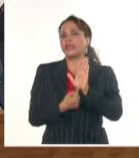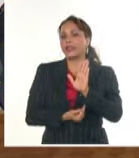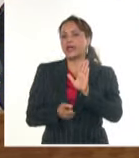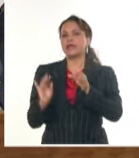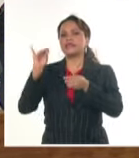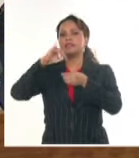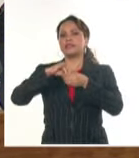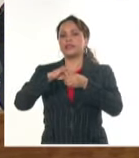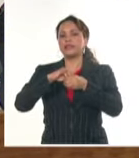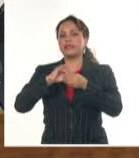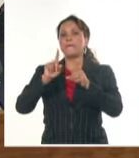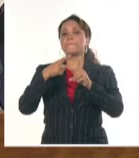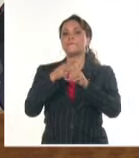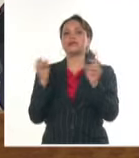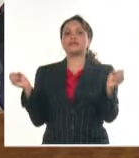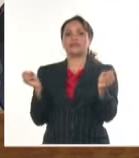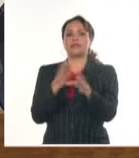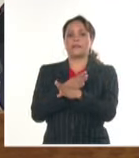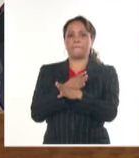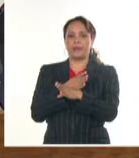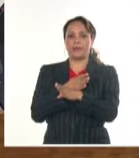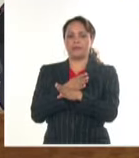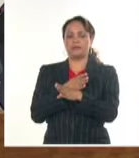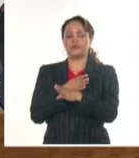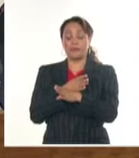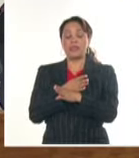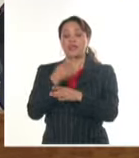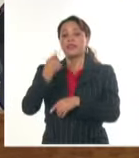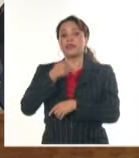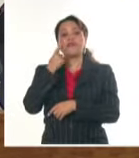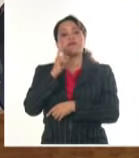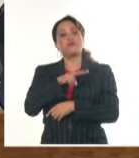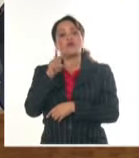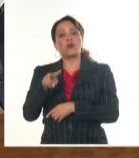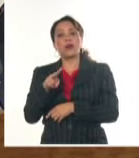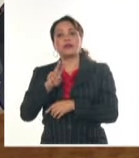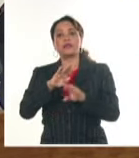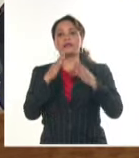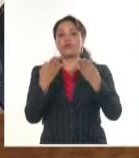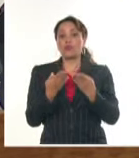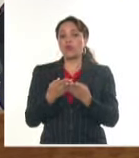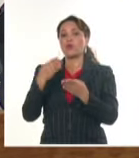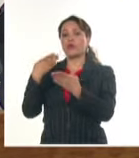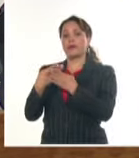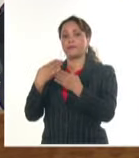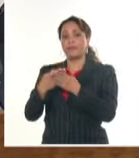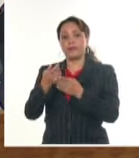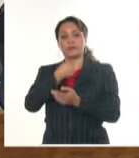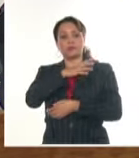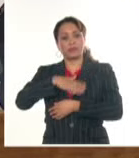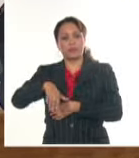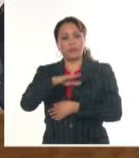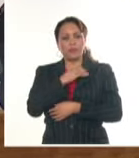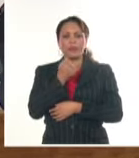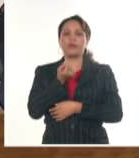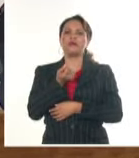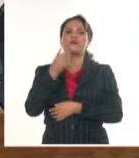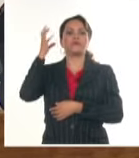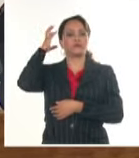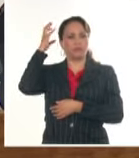la transparencia. Y tenemos que ir buscando de todo nuestro sistema de instituciones públicas, de instituciones